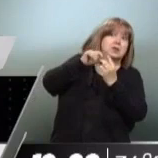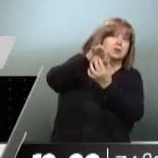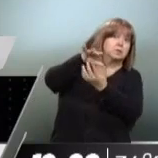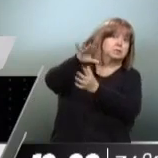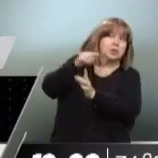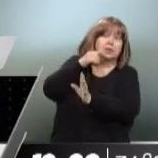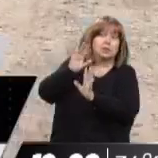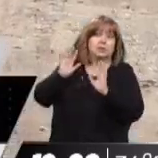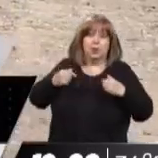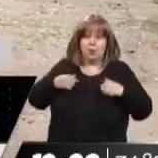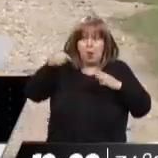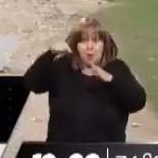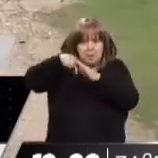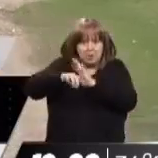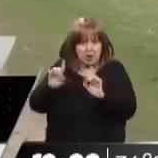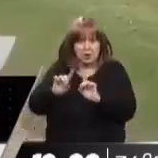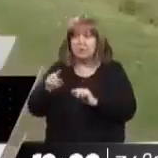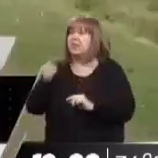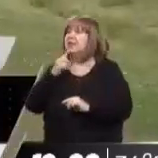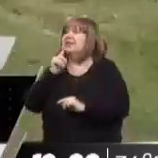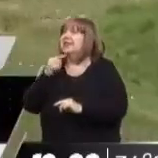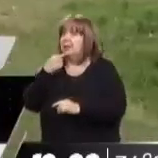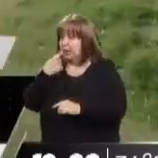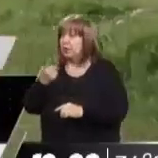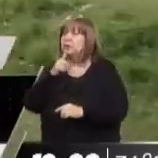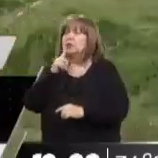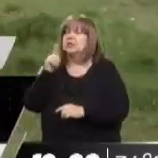adicciones, pero es lo único que sé. ¿La tía te ha contado algo que sepa de la